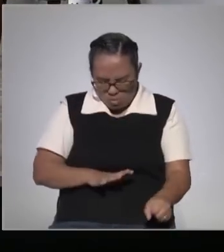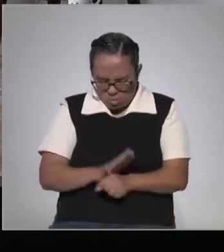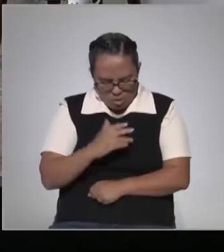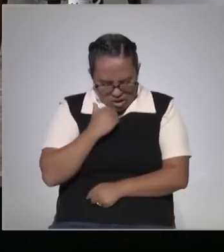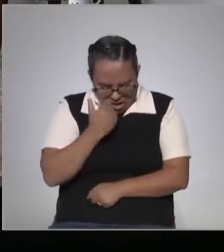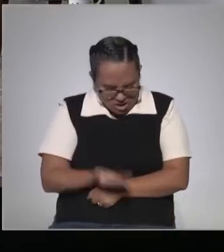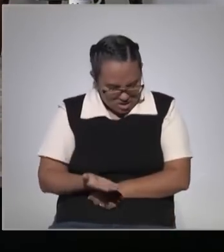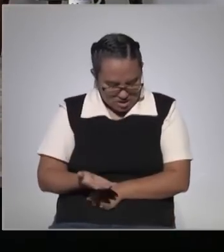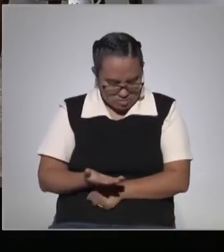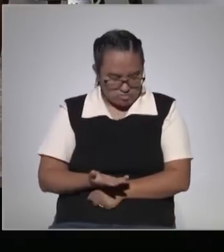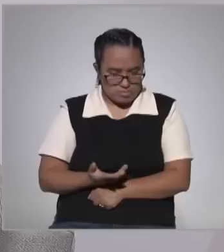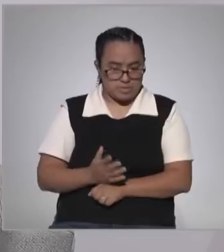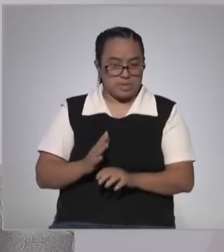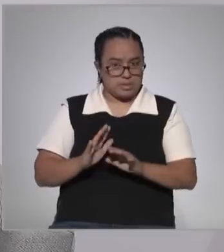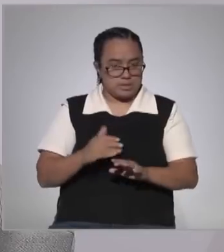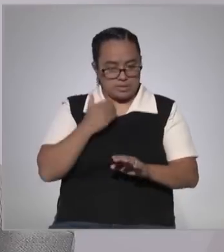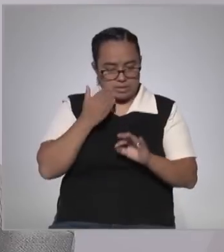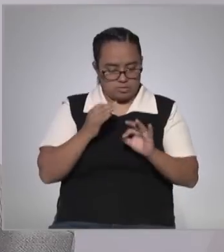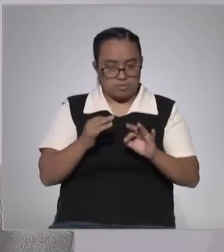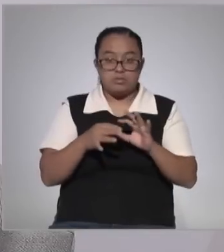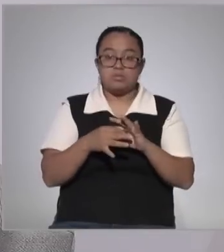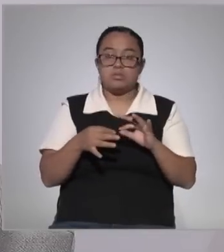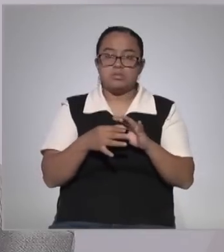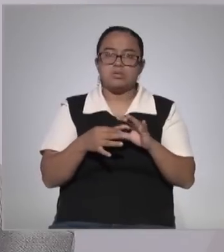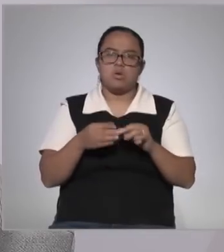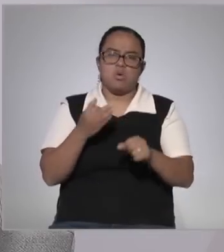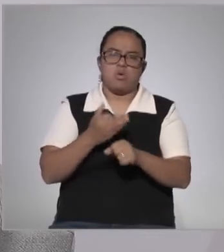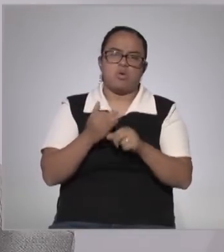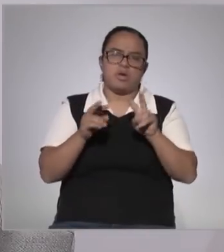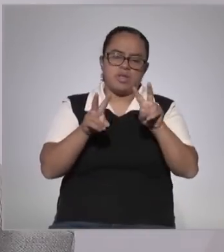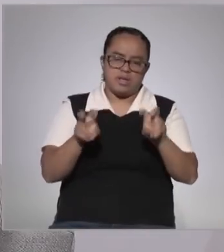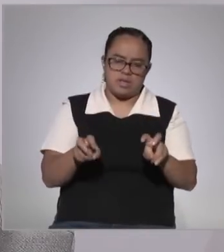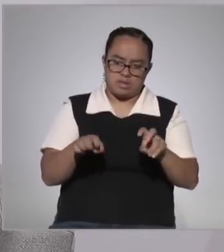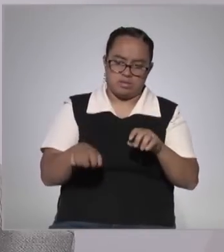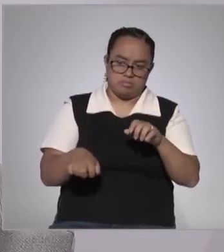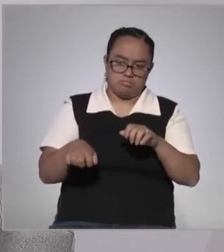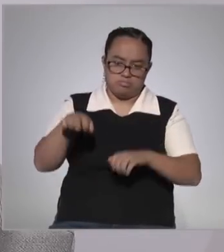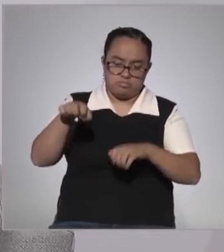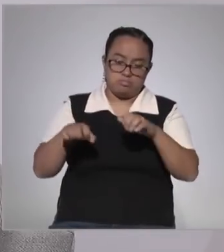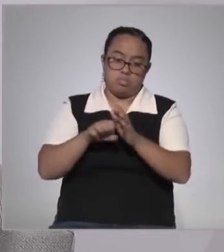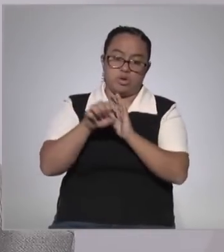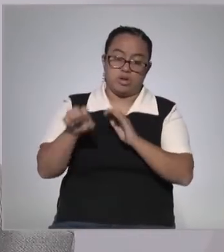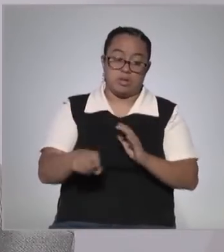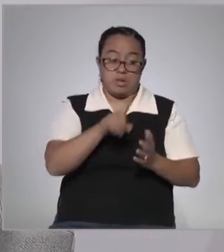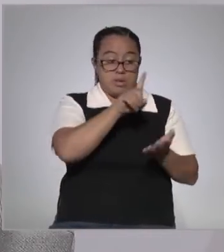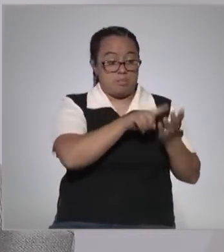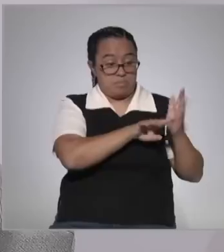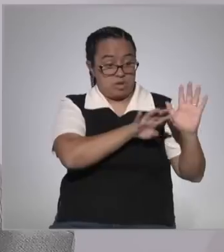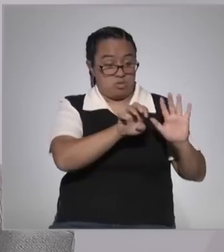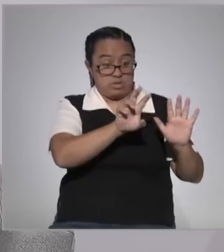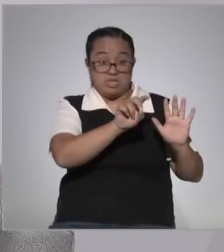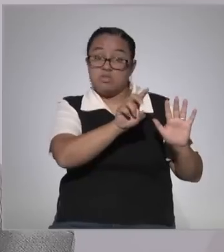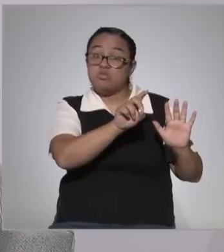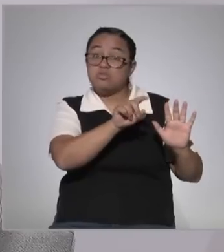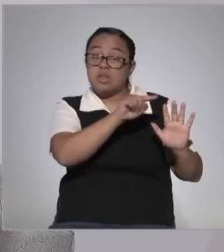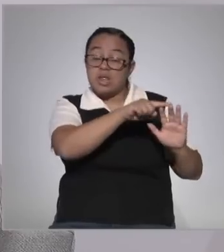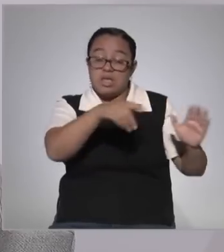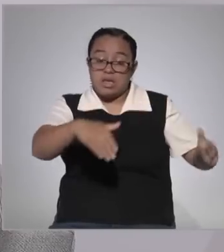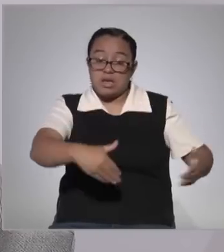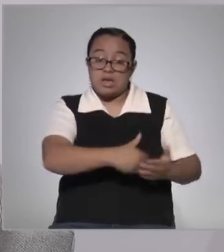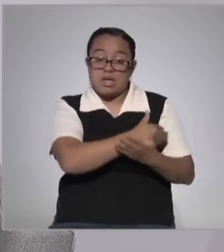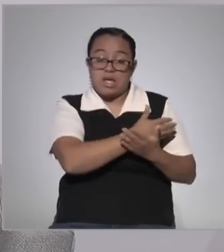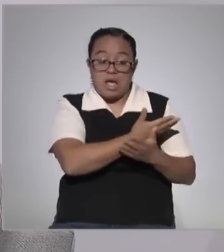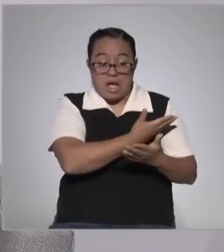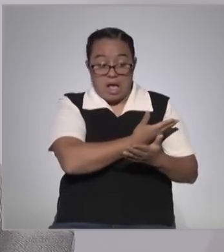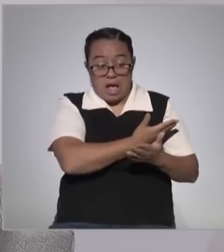una precisión, estamos hablando de generaciones que vienen desde 1930